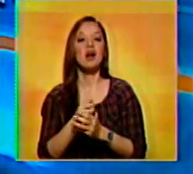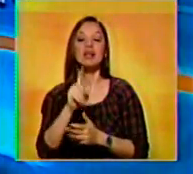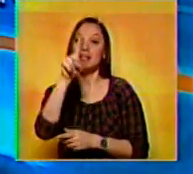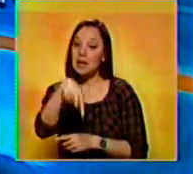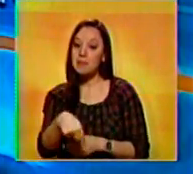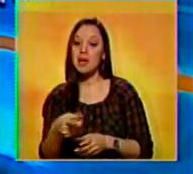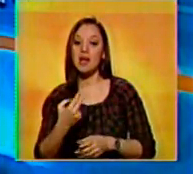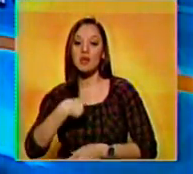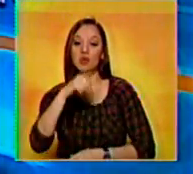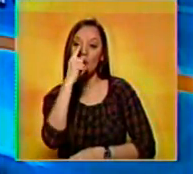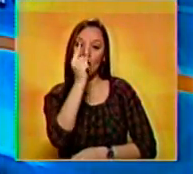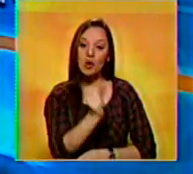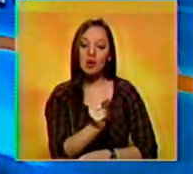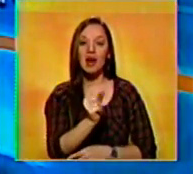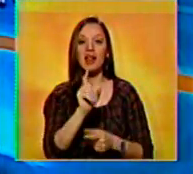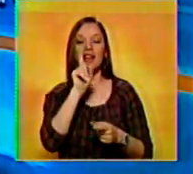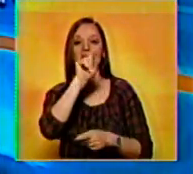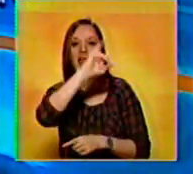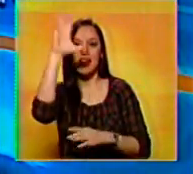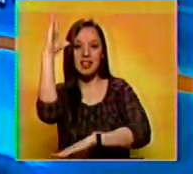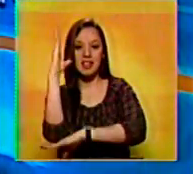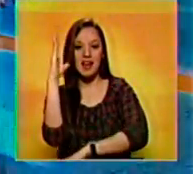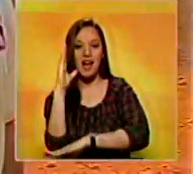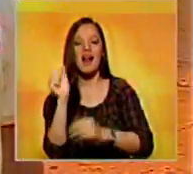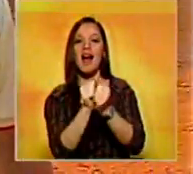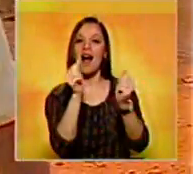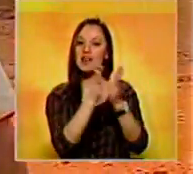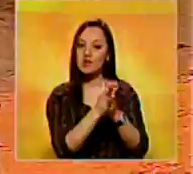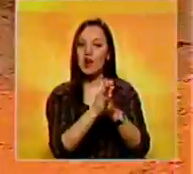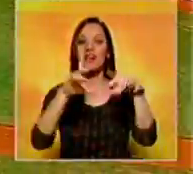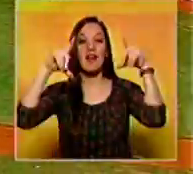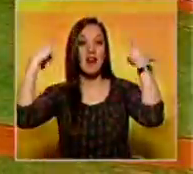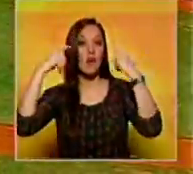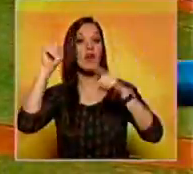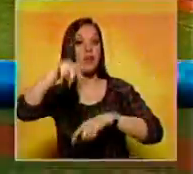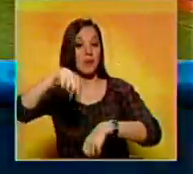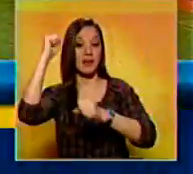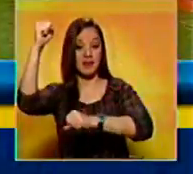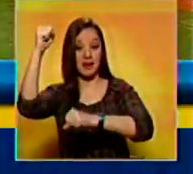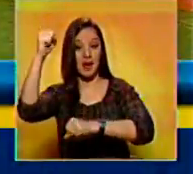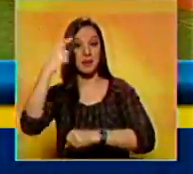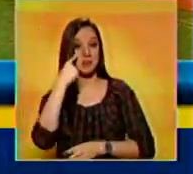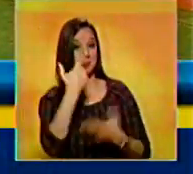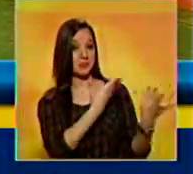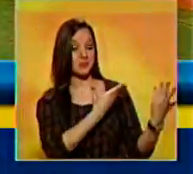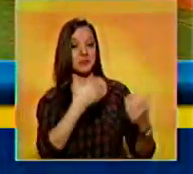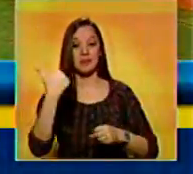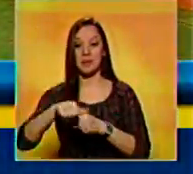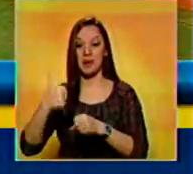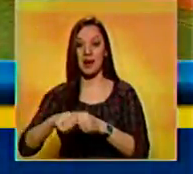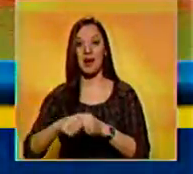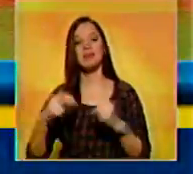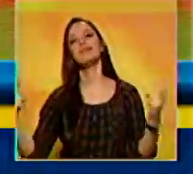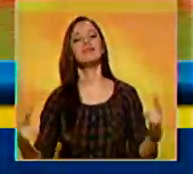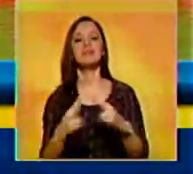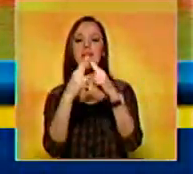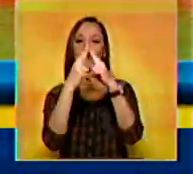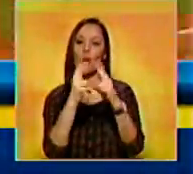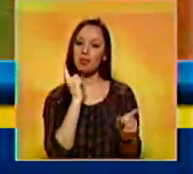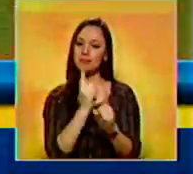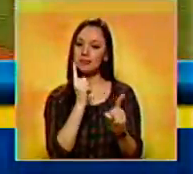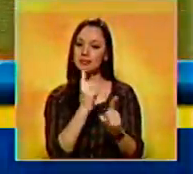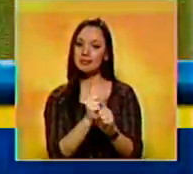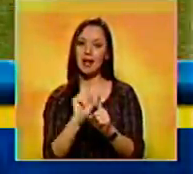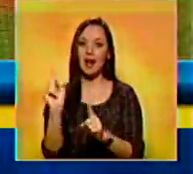Cardenales de Lara, Caribes de Anzoátegui y los Tiburones de La Guaira. Arrancamos en el estadio Luis Aparicio el Grande en Maracaibo, un encuentro donde